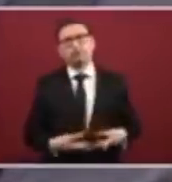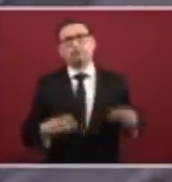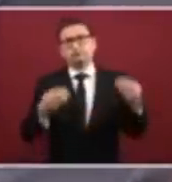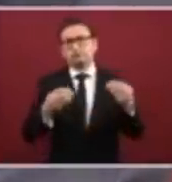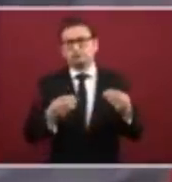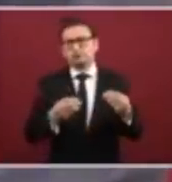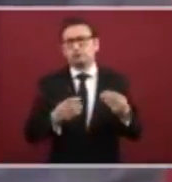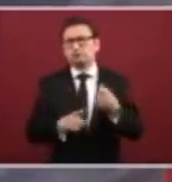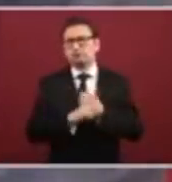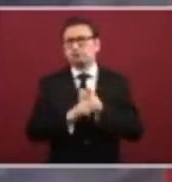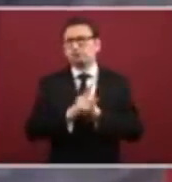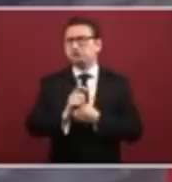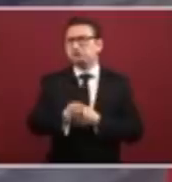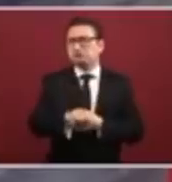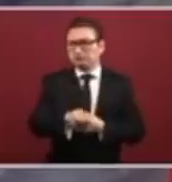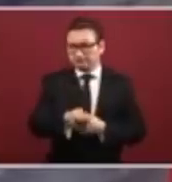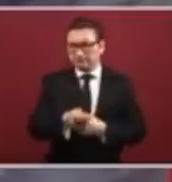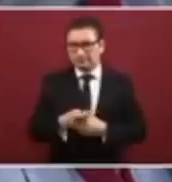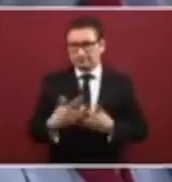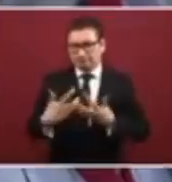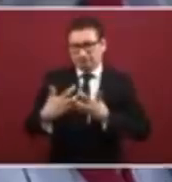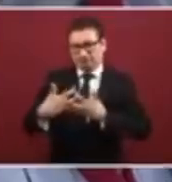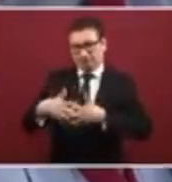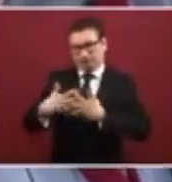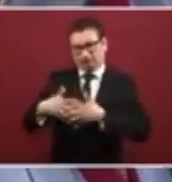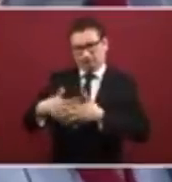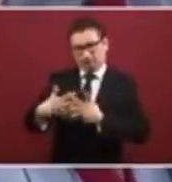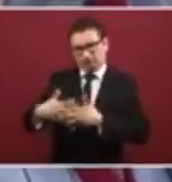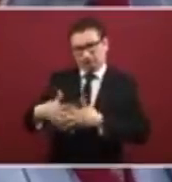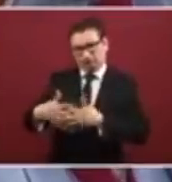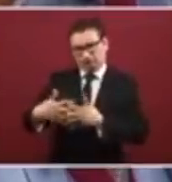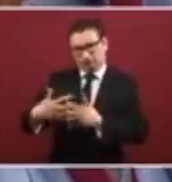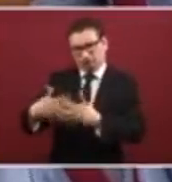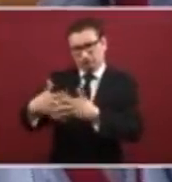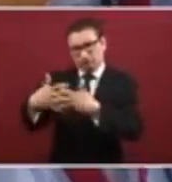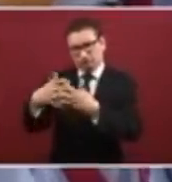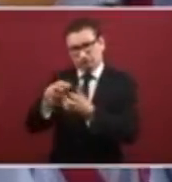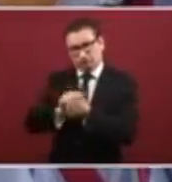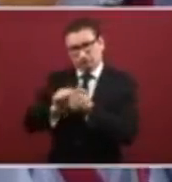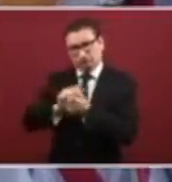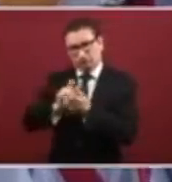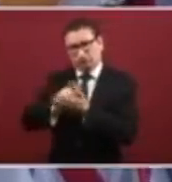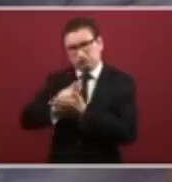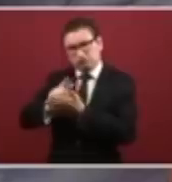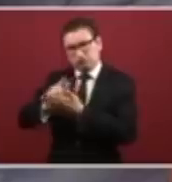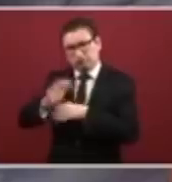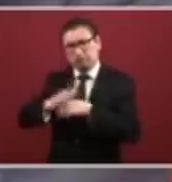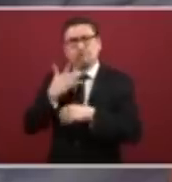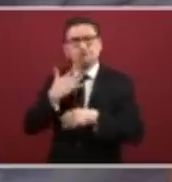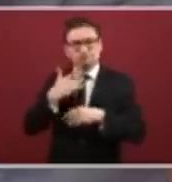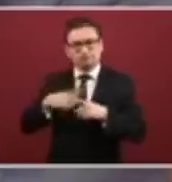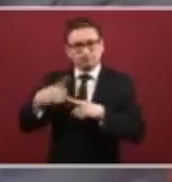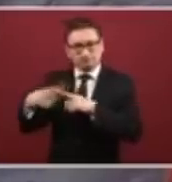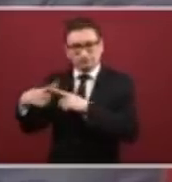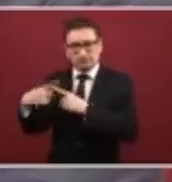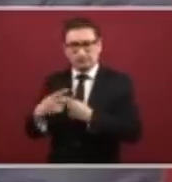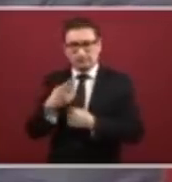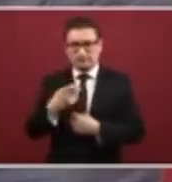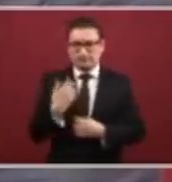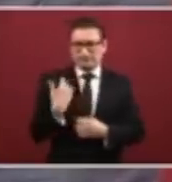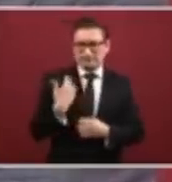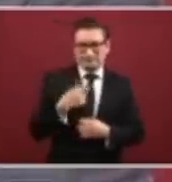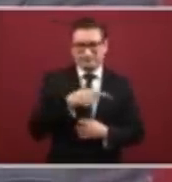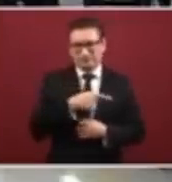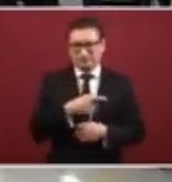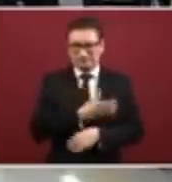la producción, en definitiva. Es un poco lo que aquí preguntó